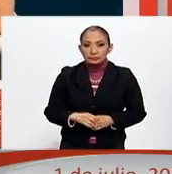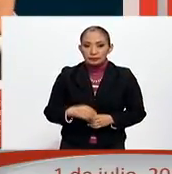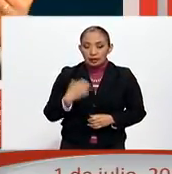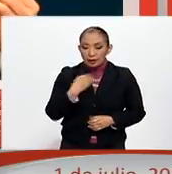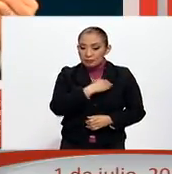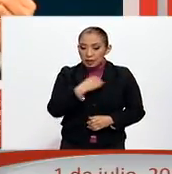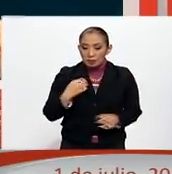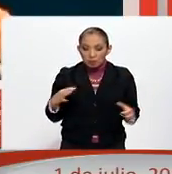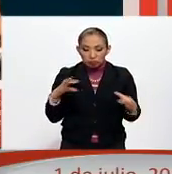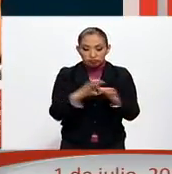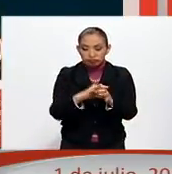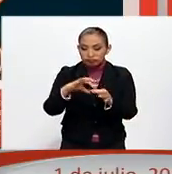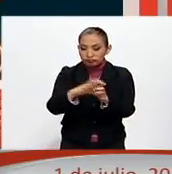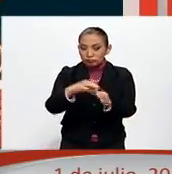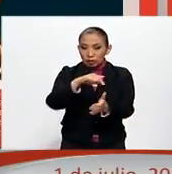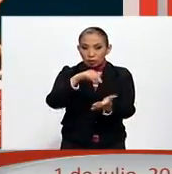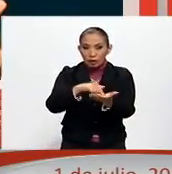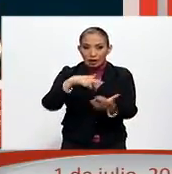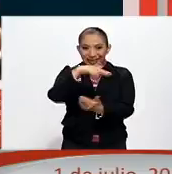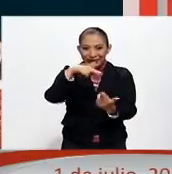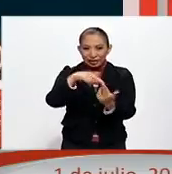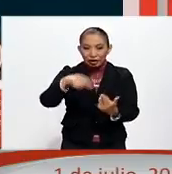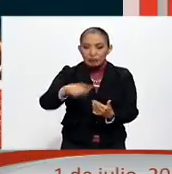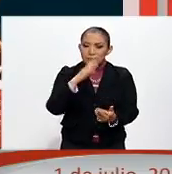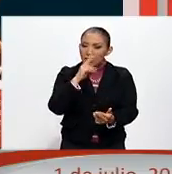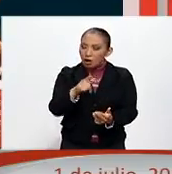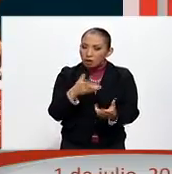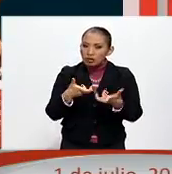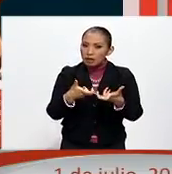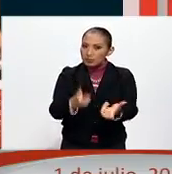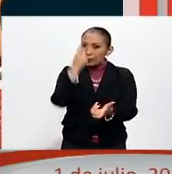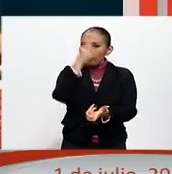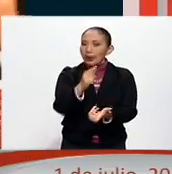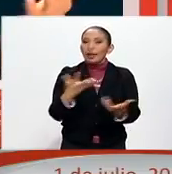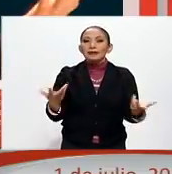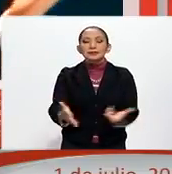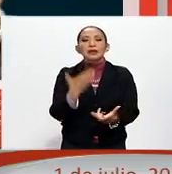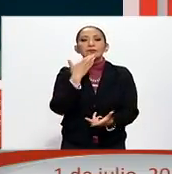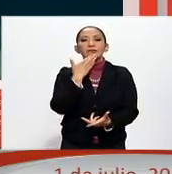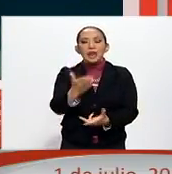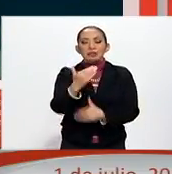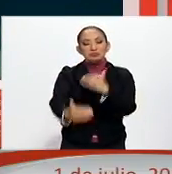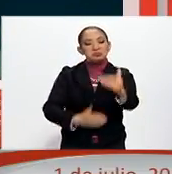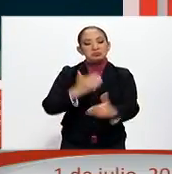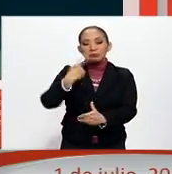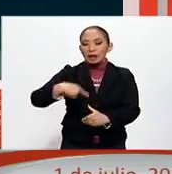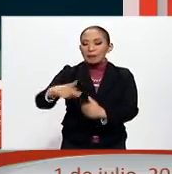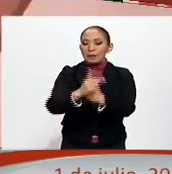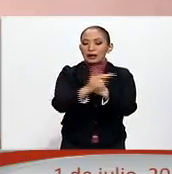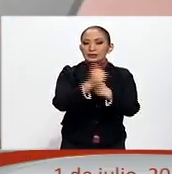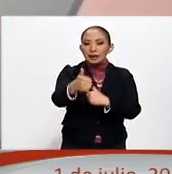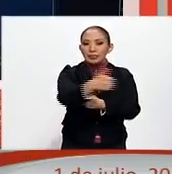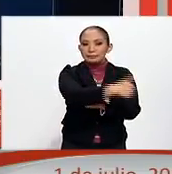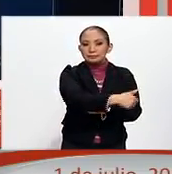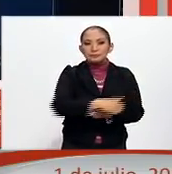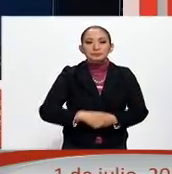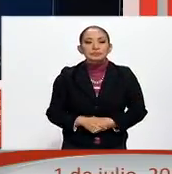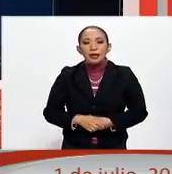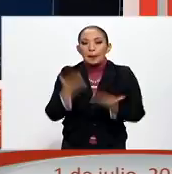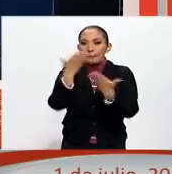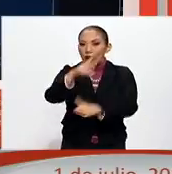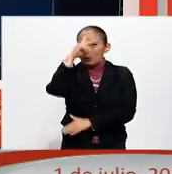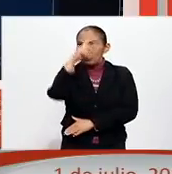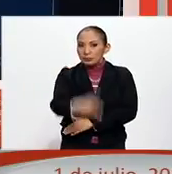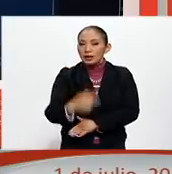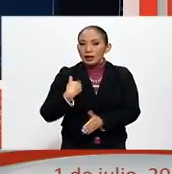integración regional es una ruta o es la mejor ruta para lograr bienestar y desarrollo para nuestras sociedades. El Banco